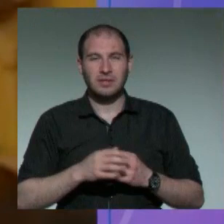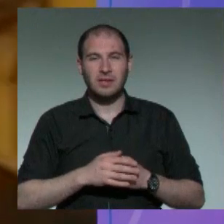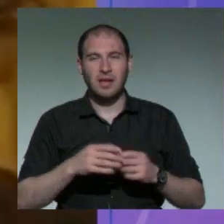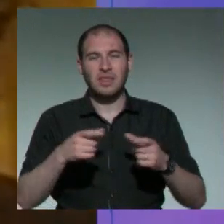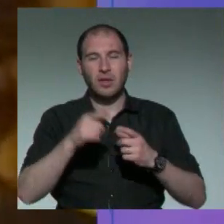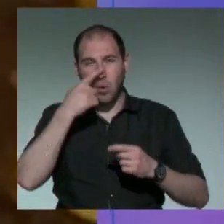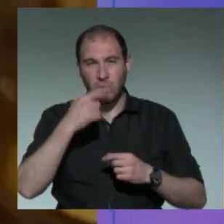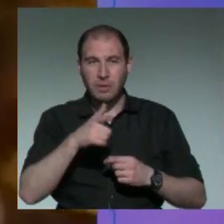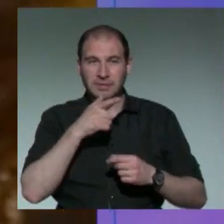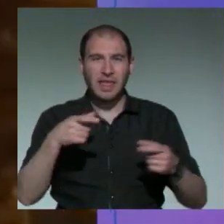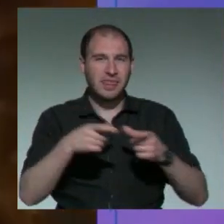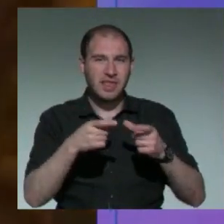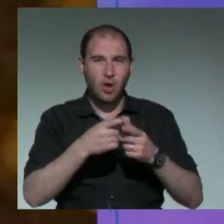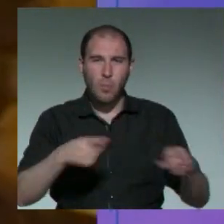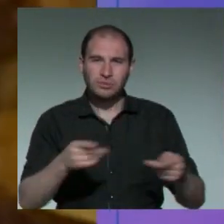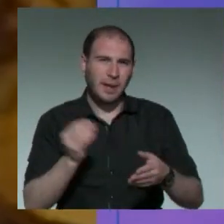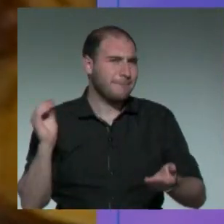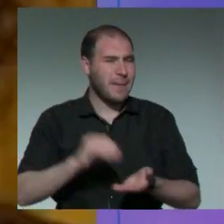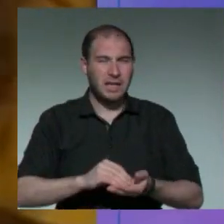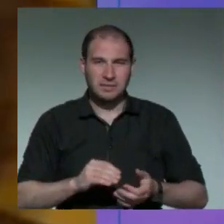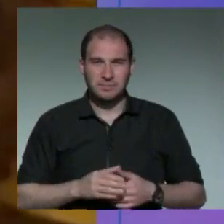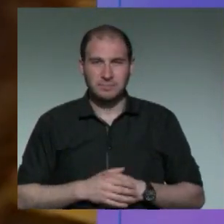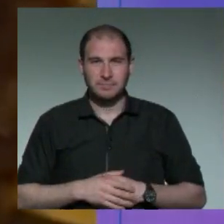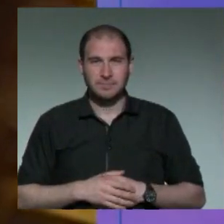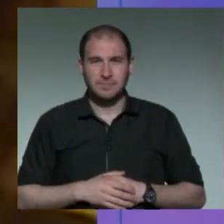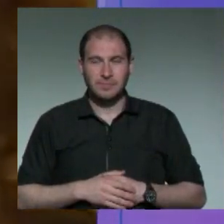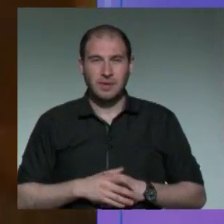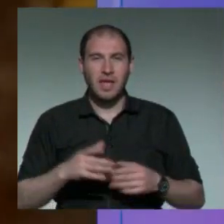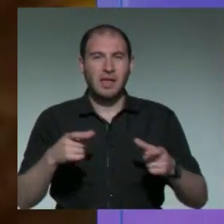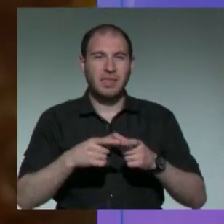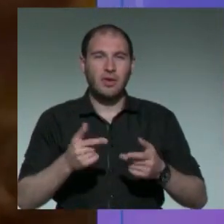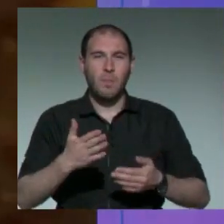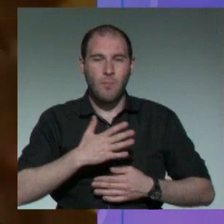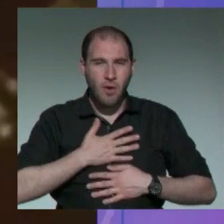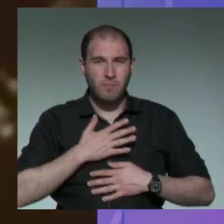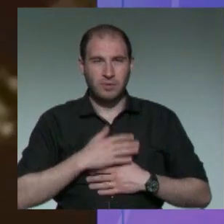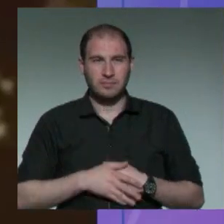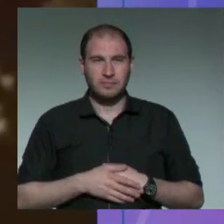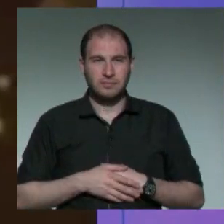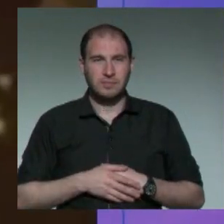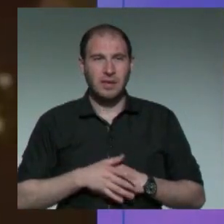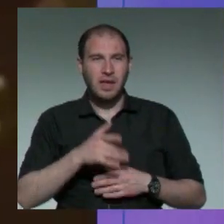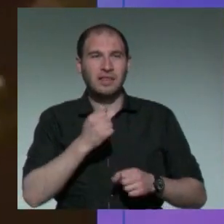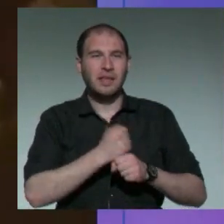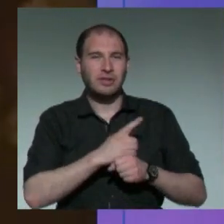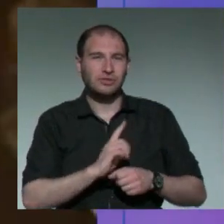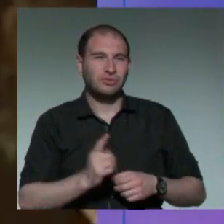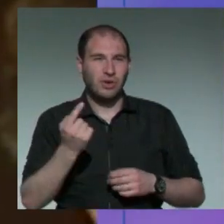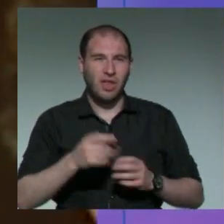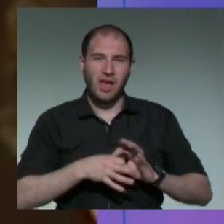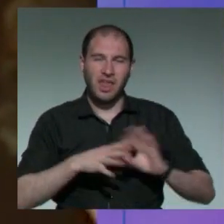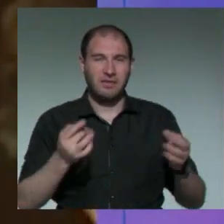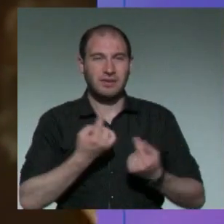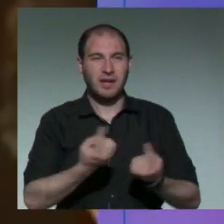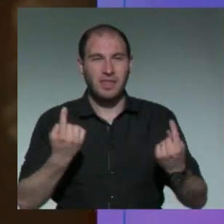play, creo que es el disco en donde más música pusimos y es uno de los discos más nuestros, te diría. Yo creo que se trabaja muy espontáneamente, muy libremente,